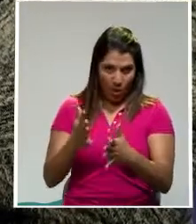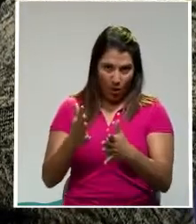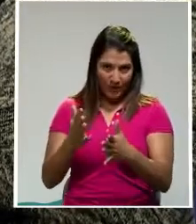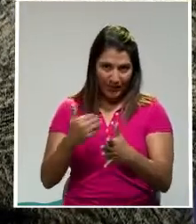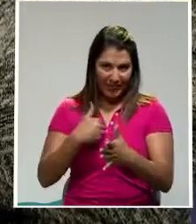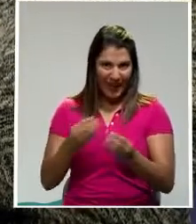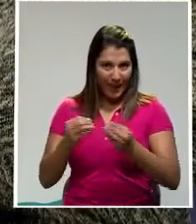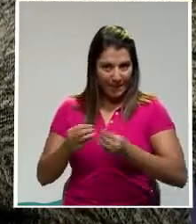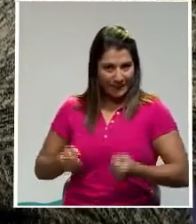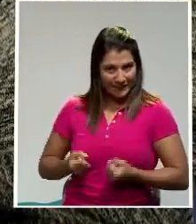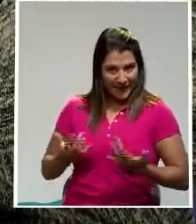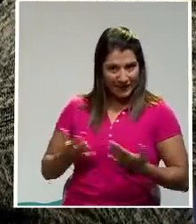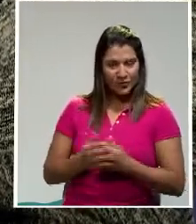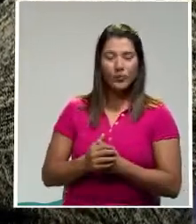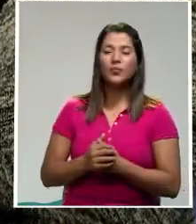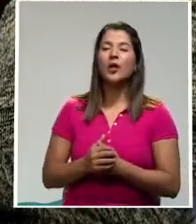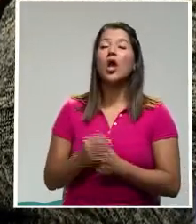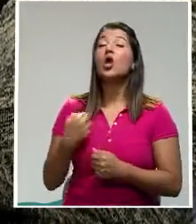ejemplo, hemos